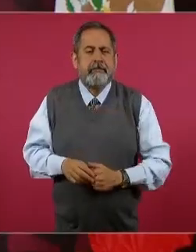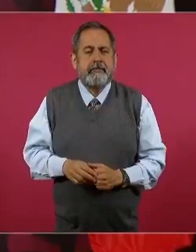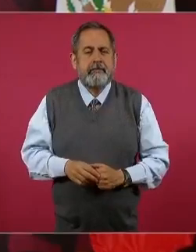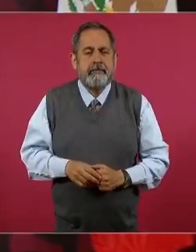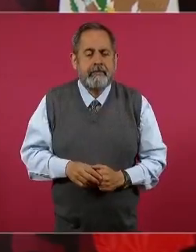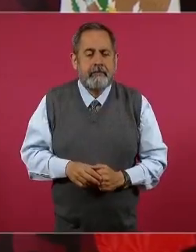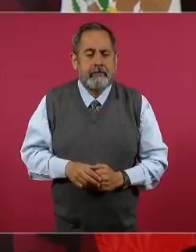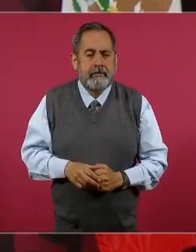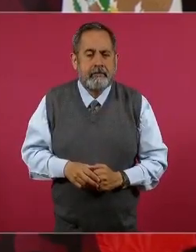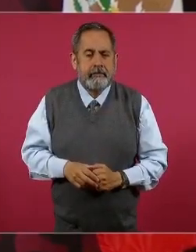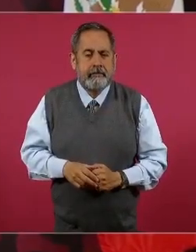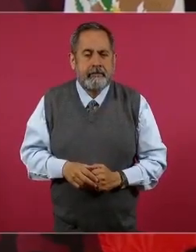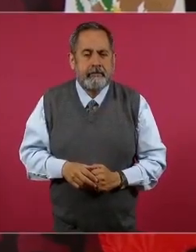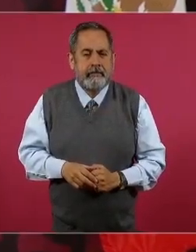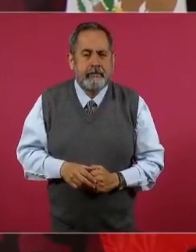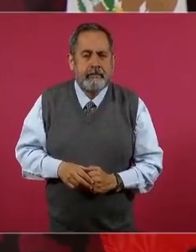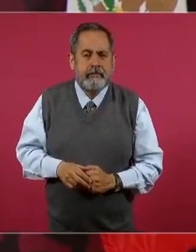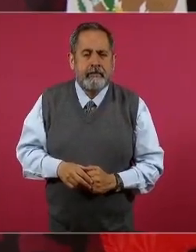es